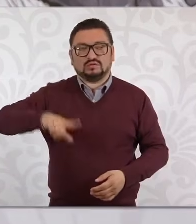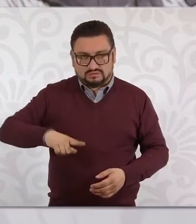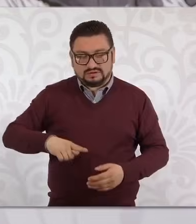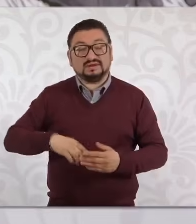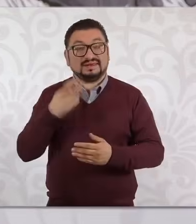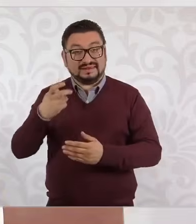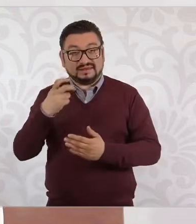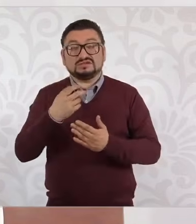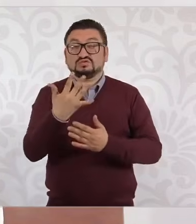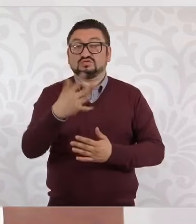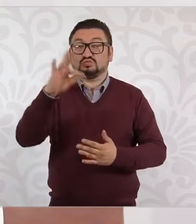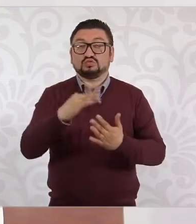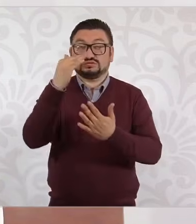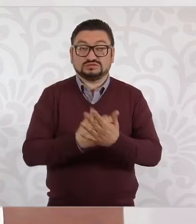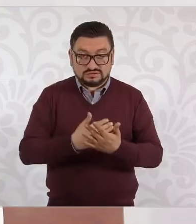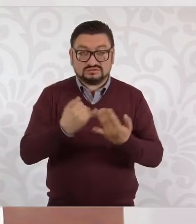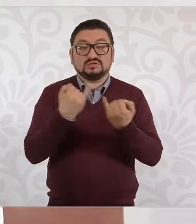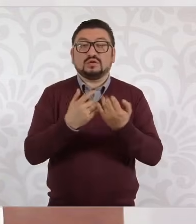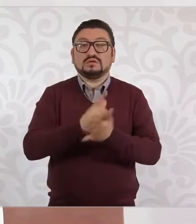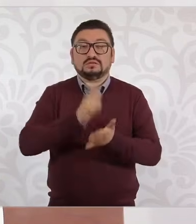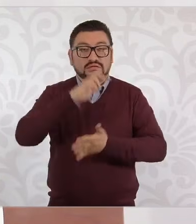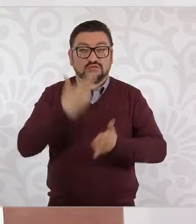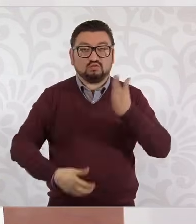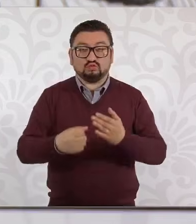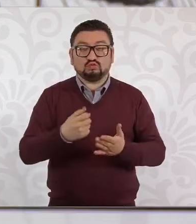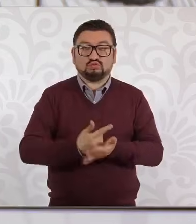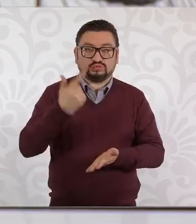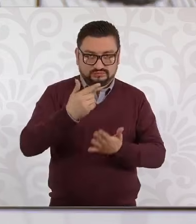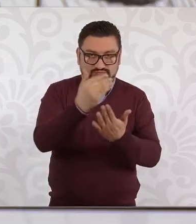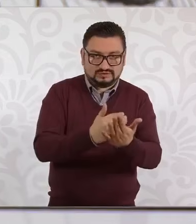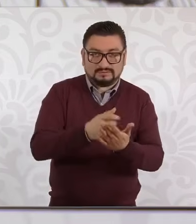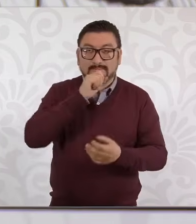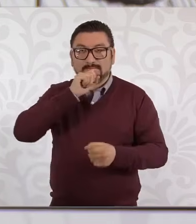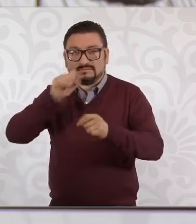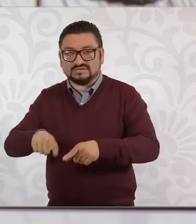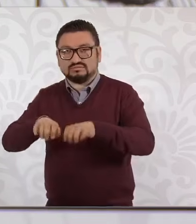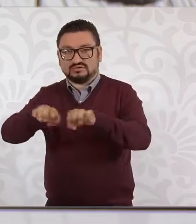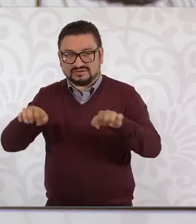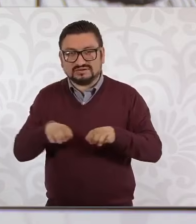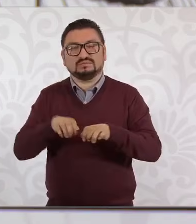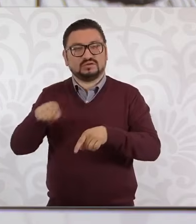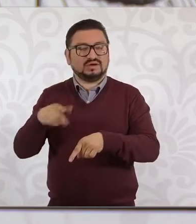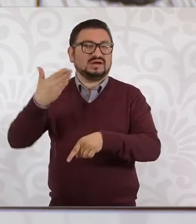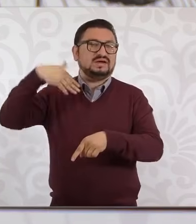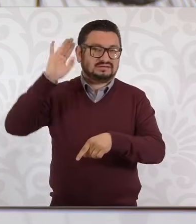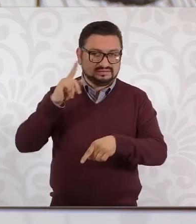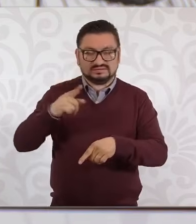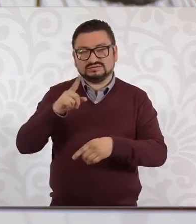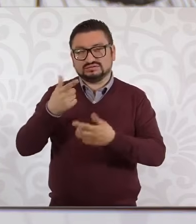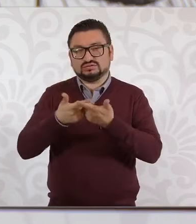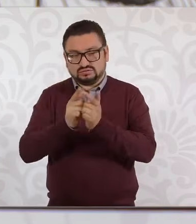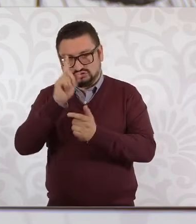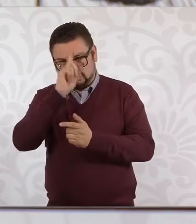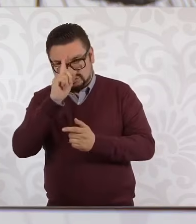los homicidios y todos los delitos de alto impacto. Ahora, el mismo equipo, antes Ernestina como consejera jurídica